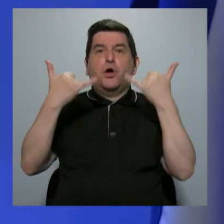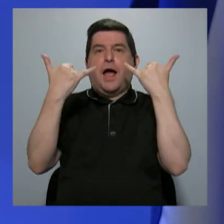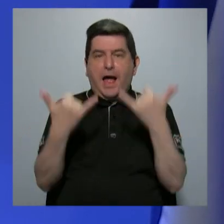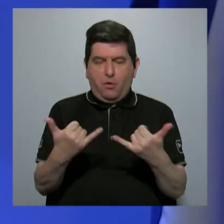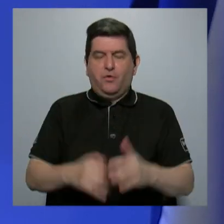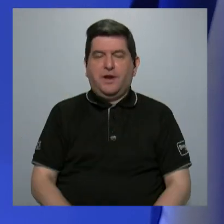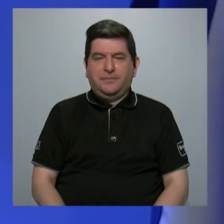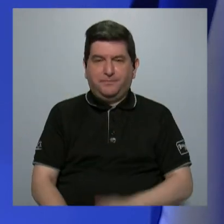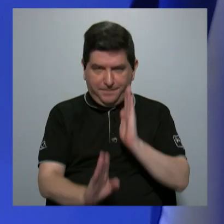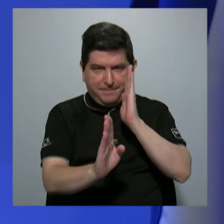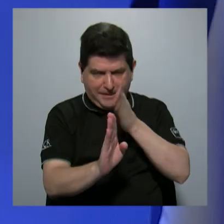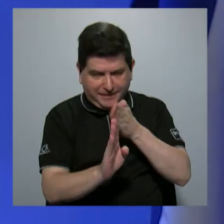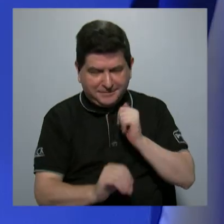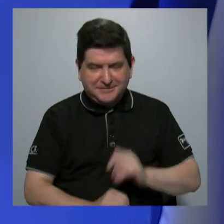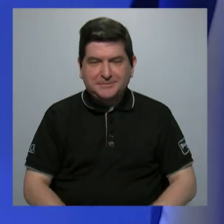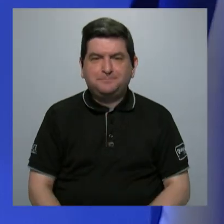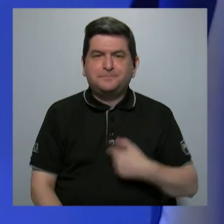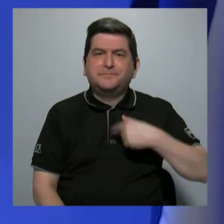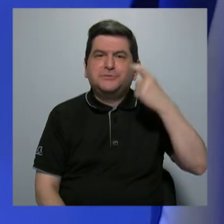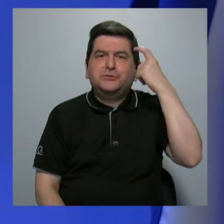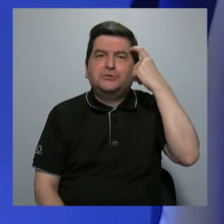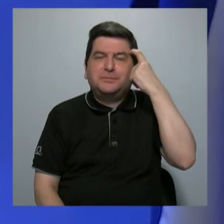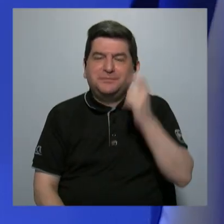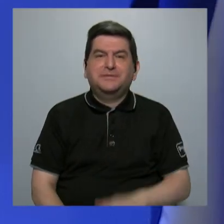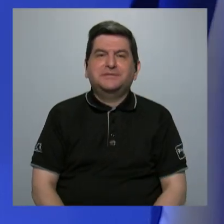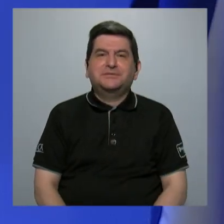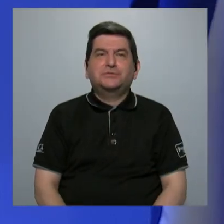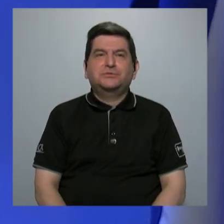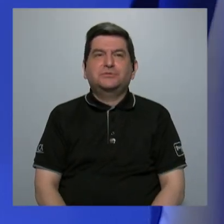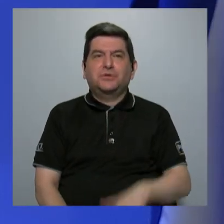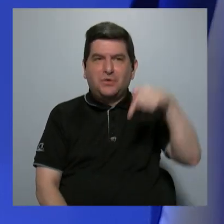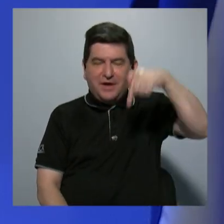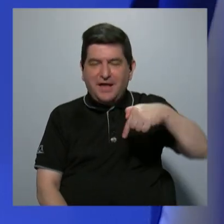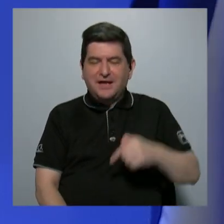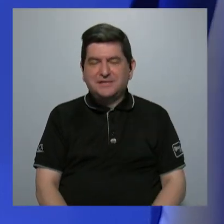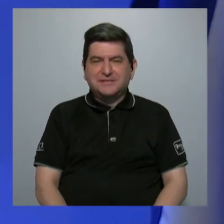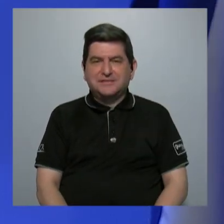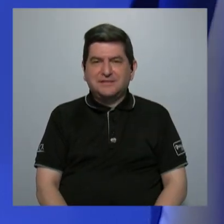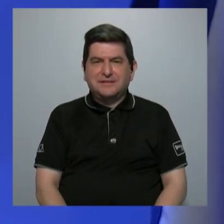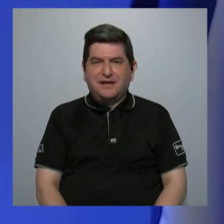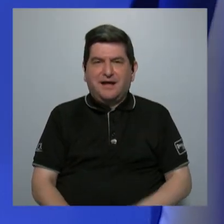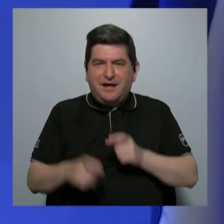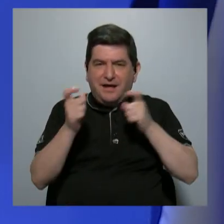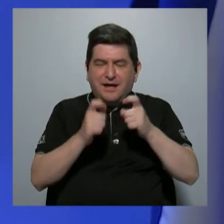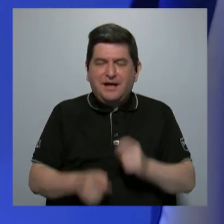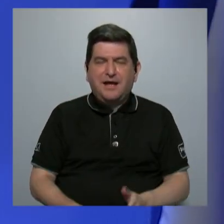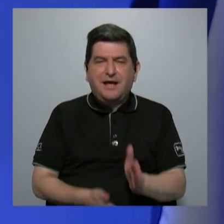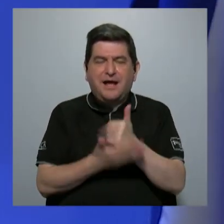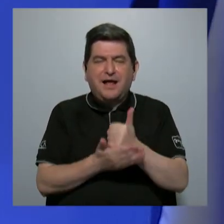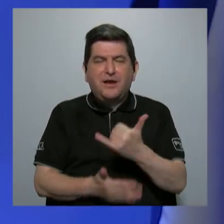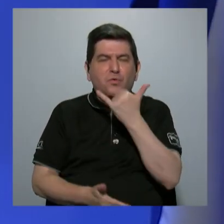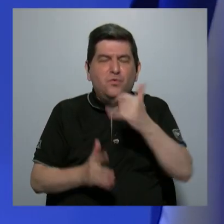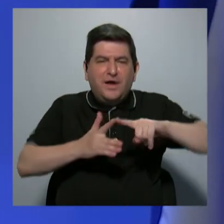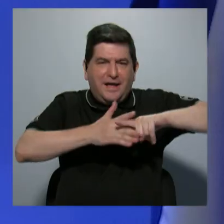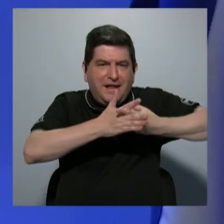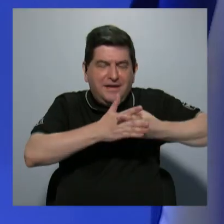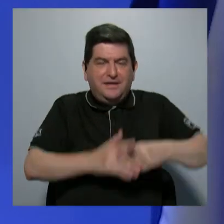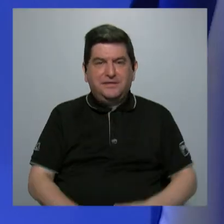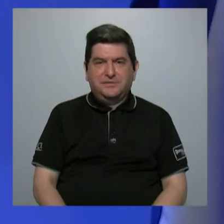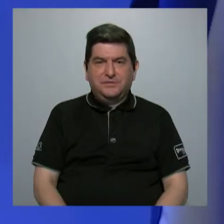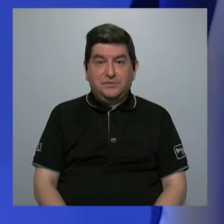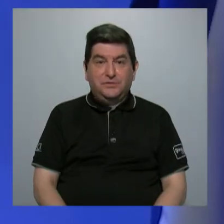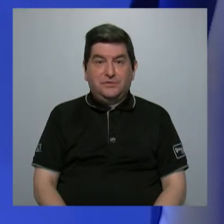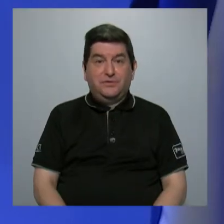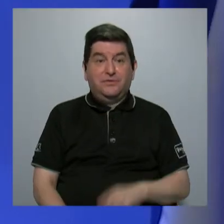siendo puntual, pienso que esta es una administración que al inicio cometió algunos errores y algunos de esos errores